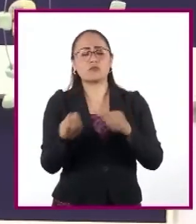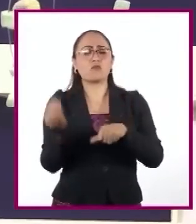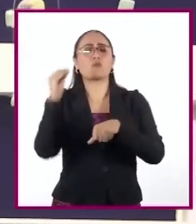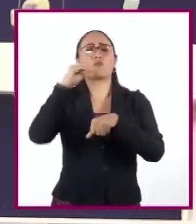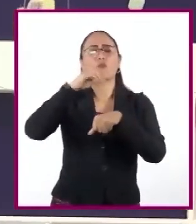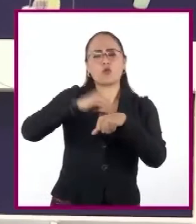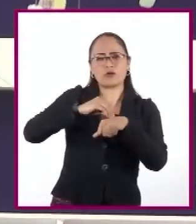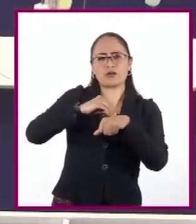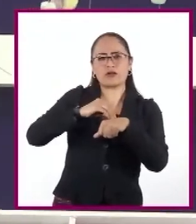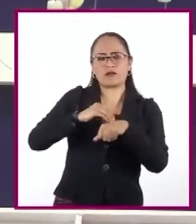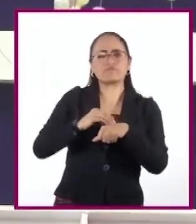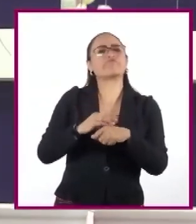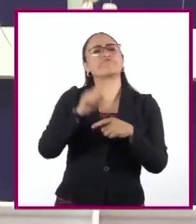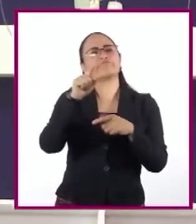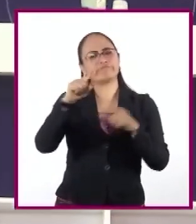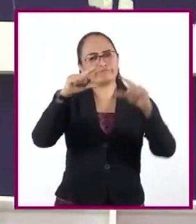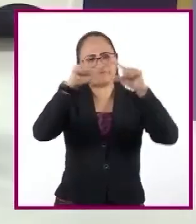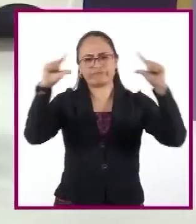periodo 3.